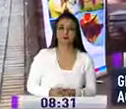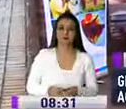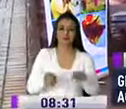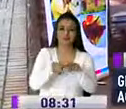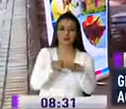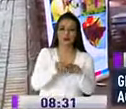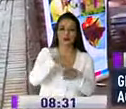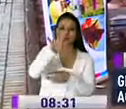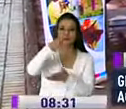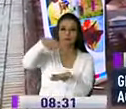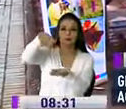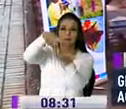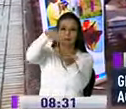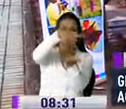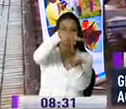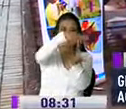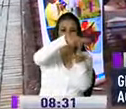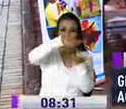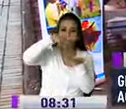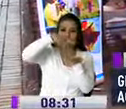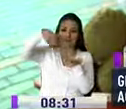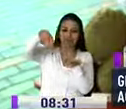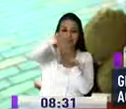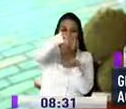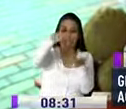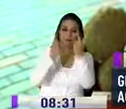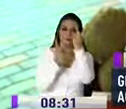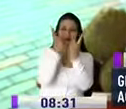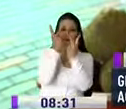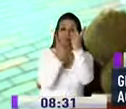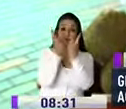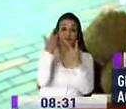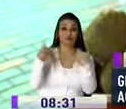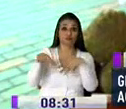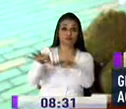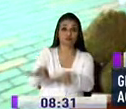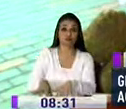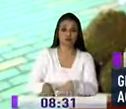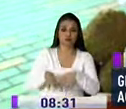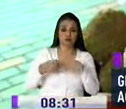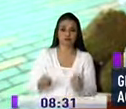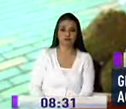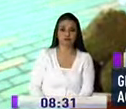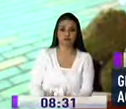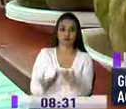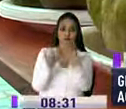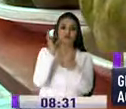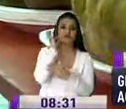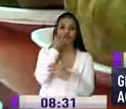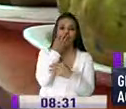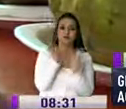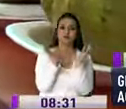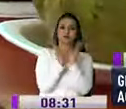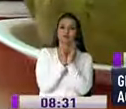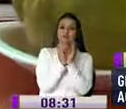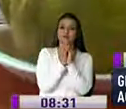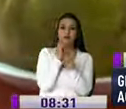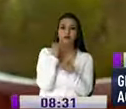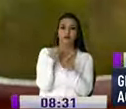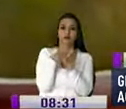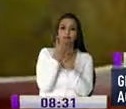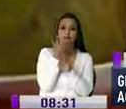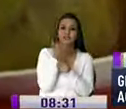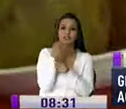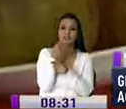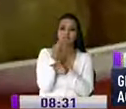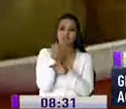4 parroquias que conforman este atractivo destino turístico, la tierra fértil da un sinnúmero de frutas y legumbres, entre las que destacan la chirimoya,